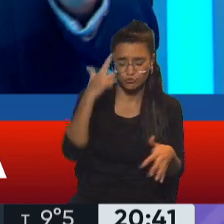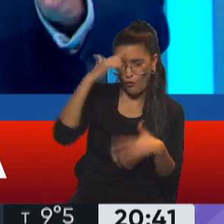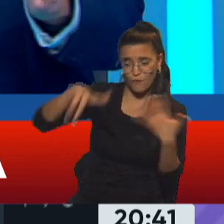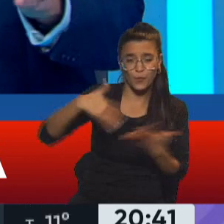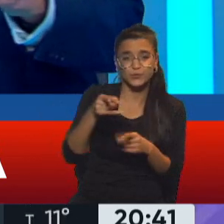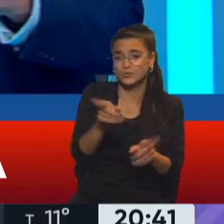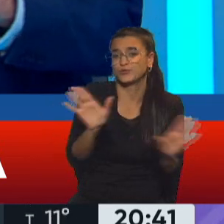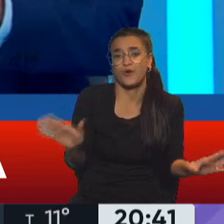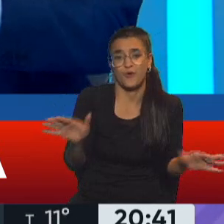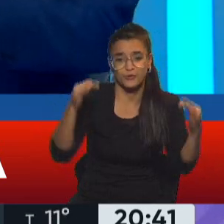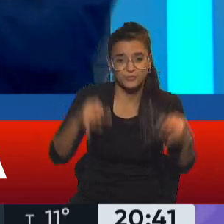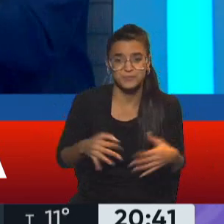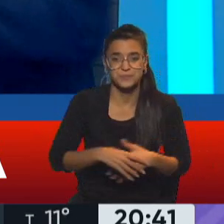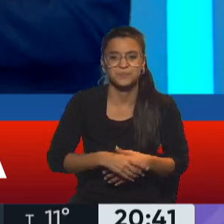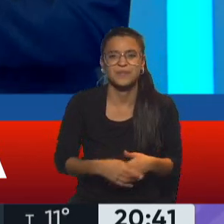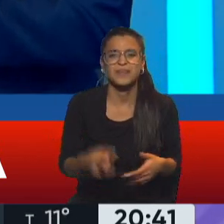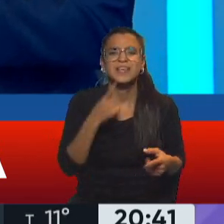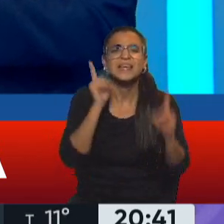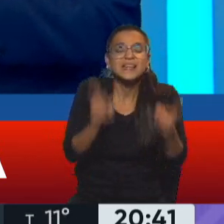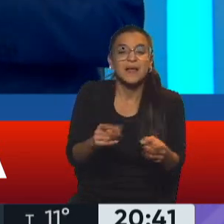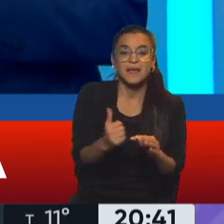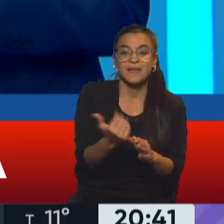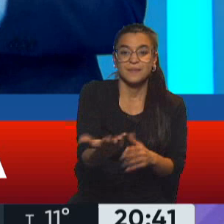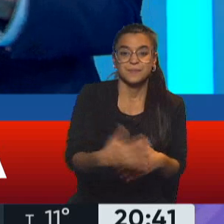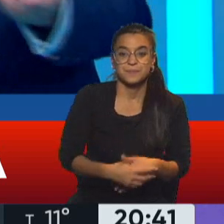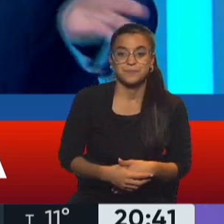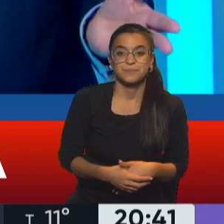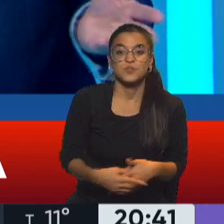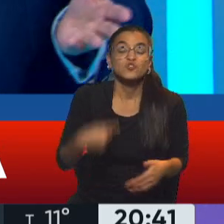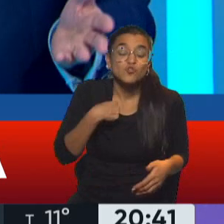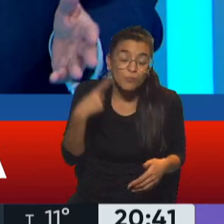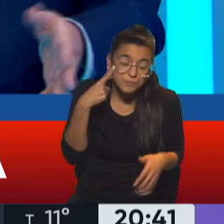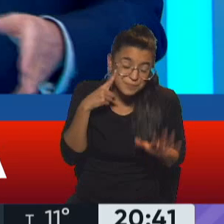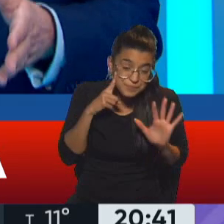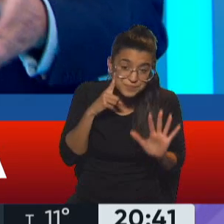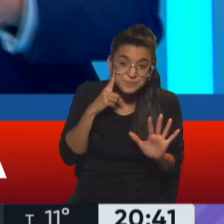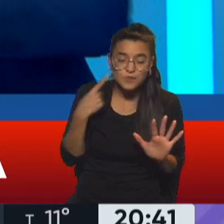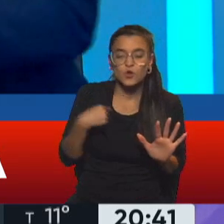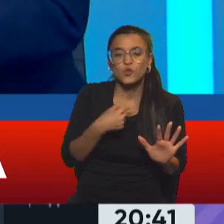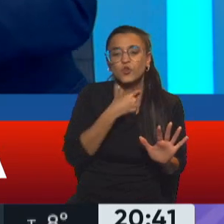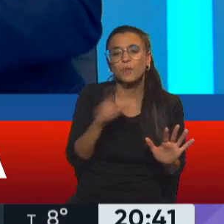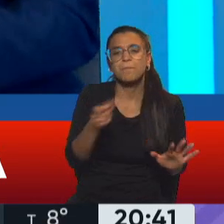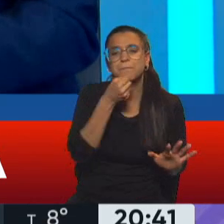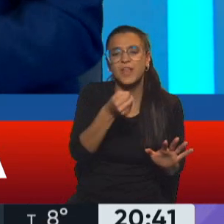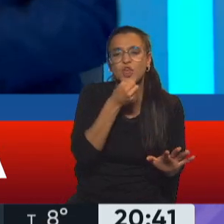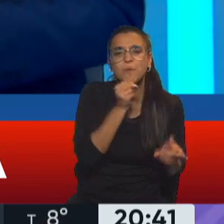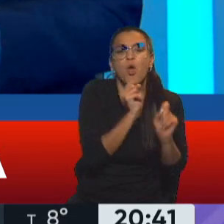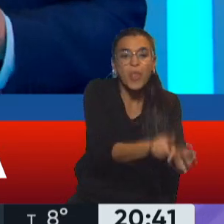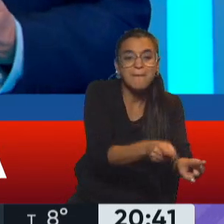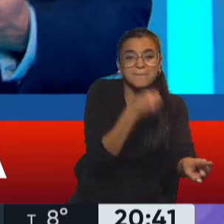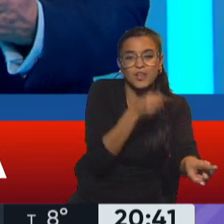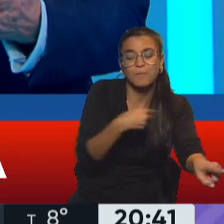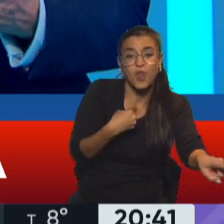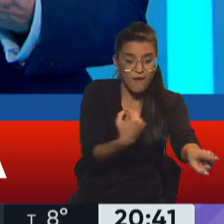confusión absoluta. Y tiene enfrente, yo trato de no hacer periodismo de periodista, ahora,